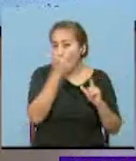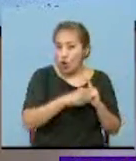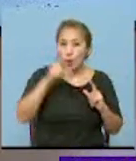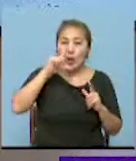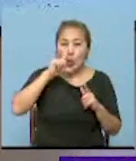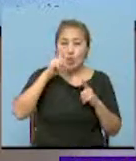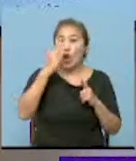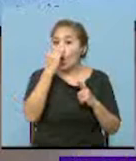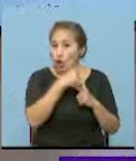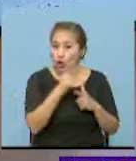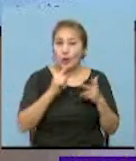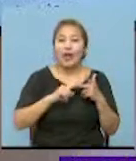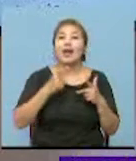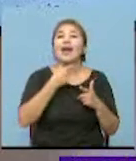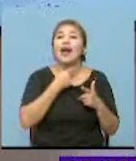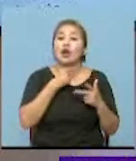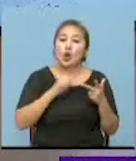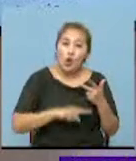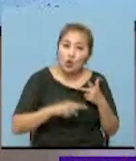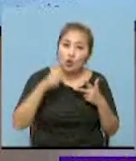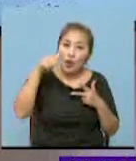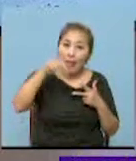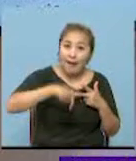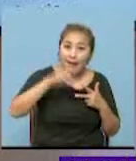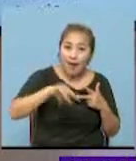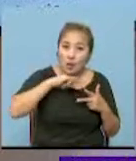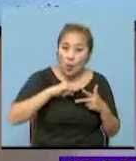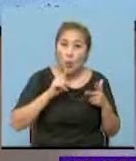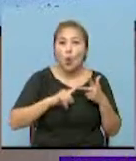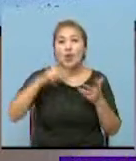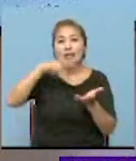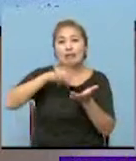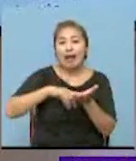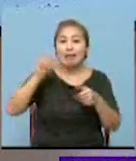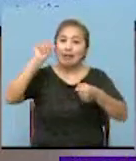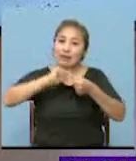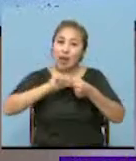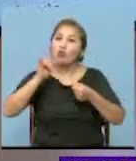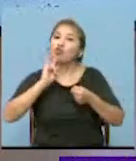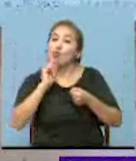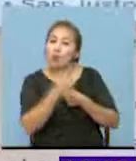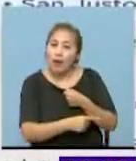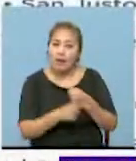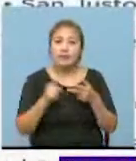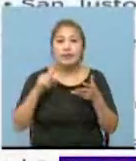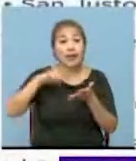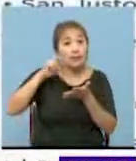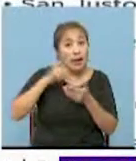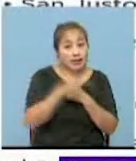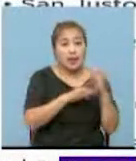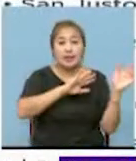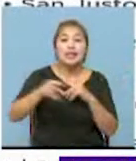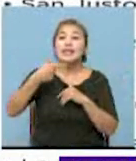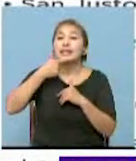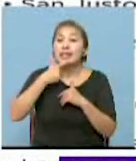se hizo en Córdoba, agosto la distribución es aquí en Jujuy, Salta, Santiago del Estero, Tucumán, septiembre Azul,